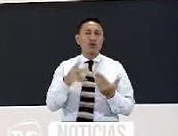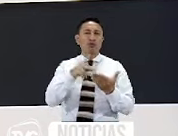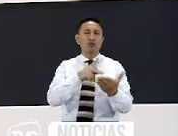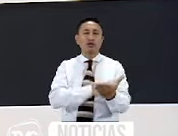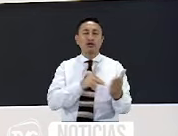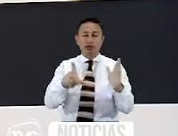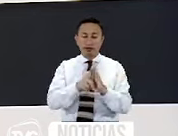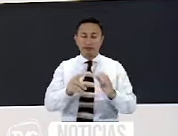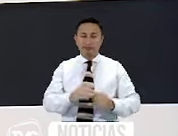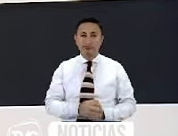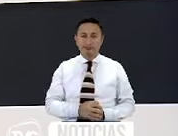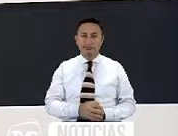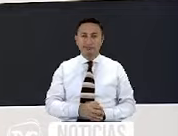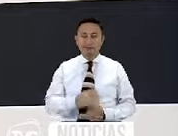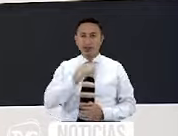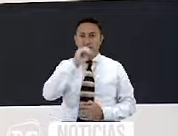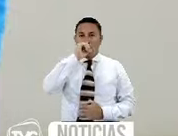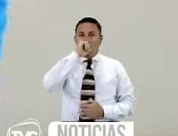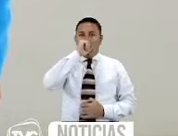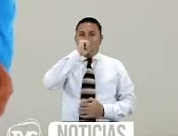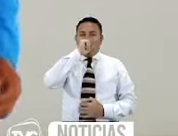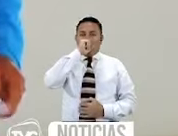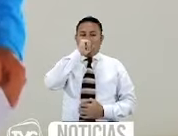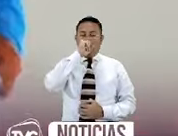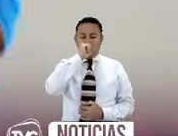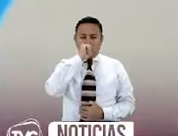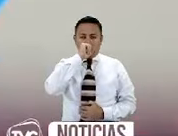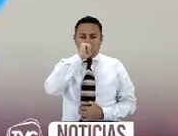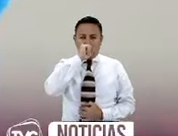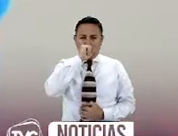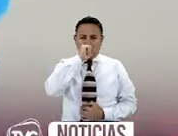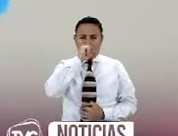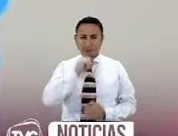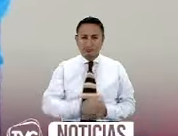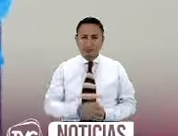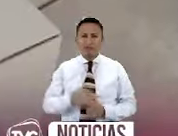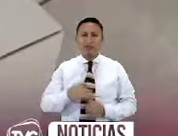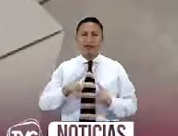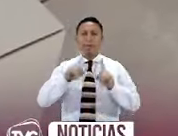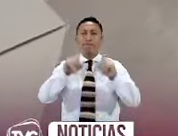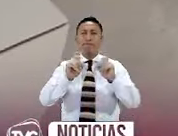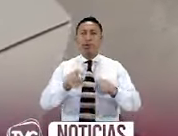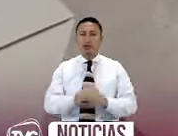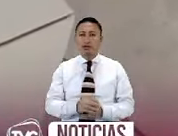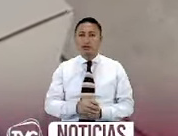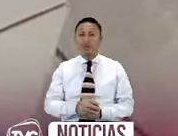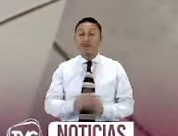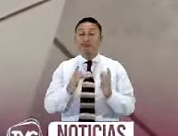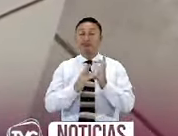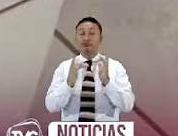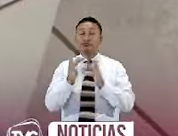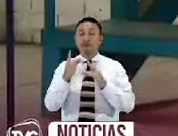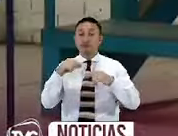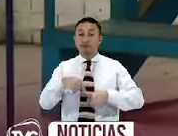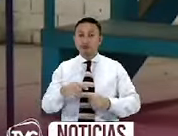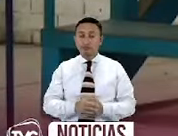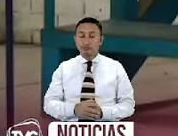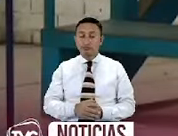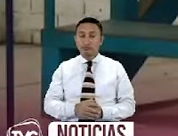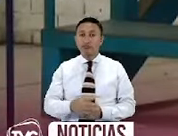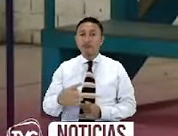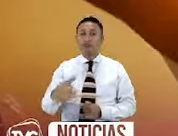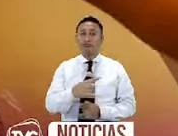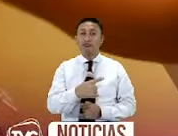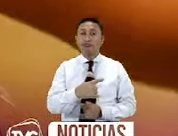ley. Veamos. En la consulta popular del pasado mes de abril, el 67% de ecuatorianos